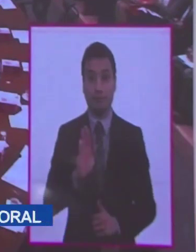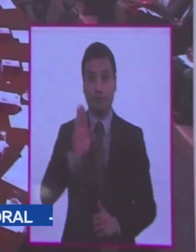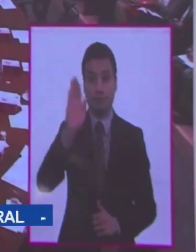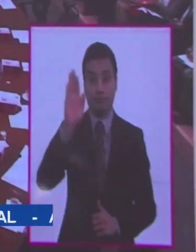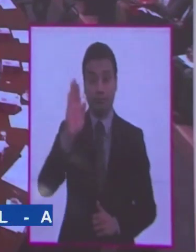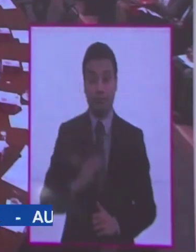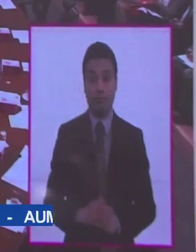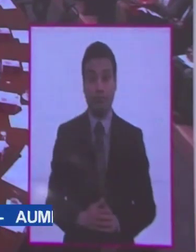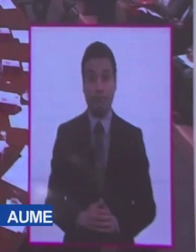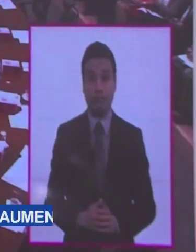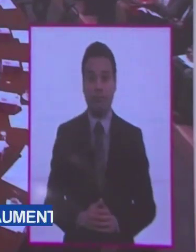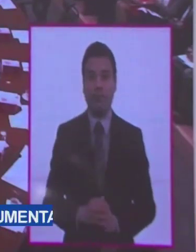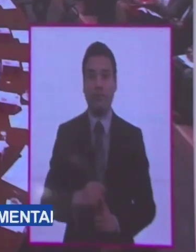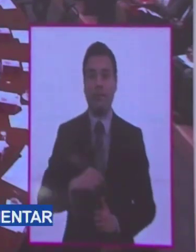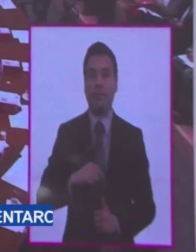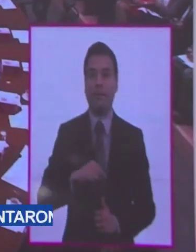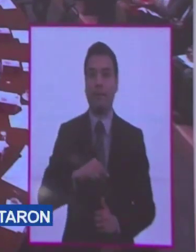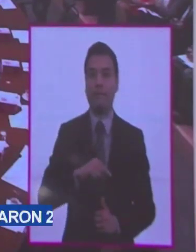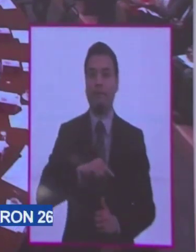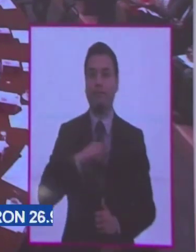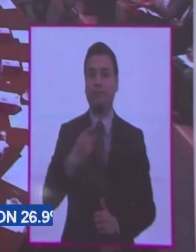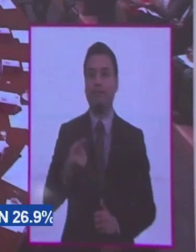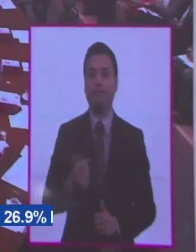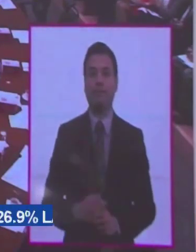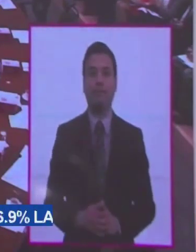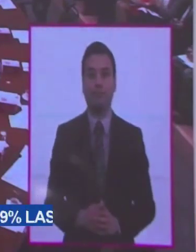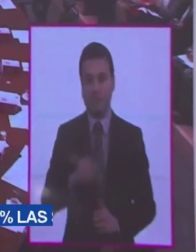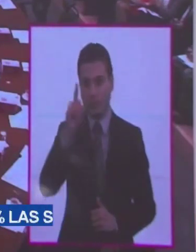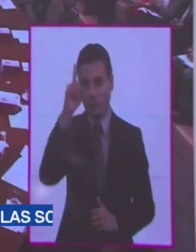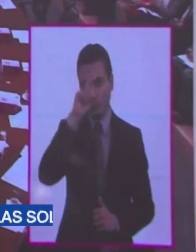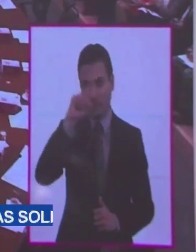ni de los amigos de los otros partidos